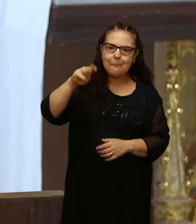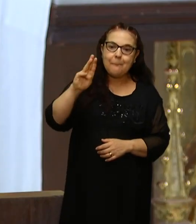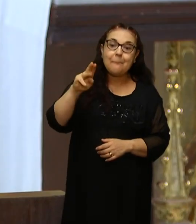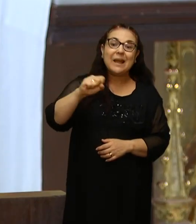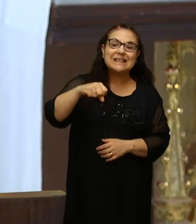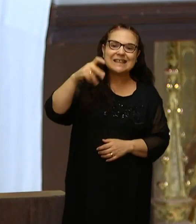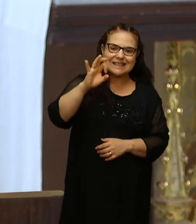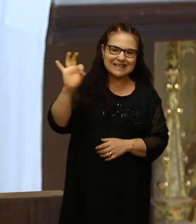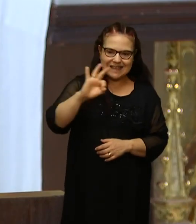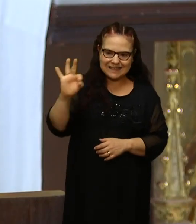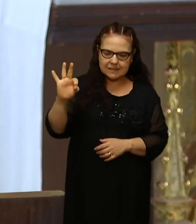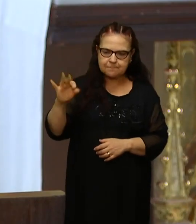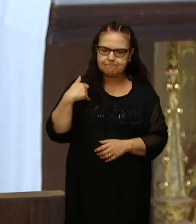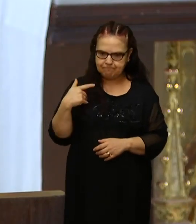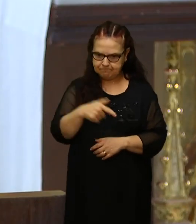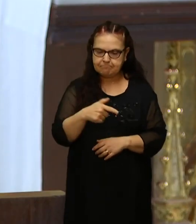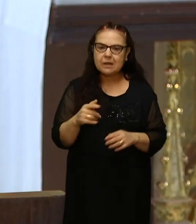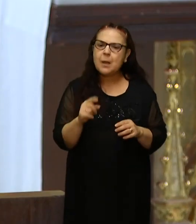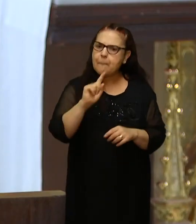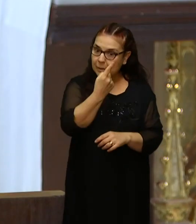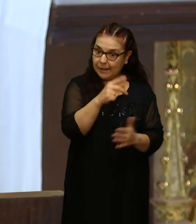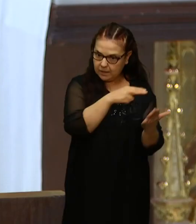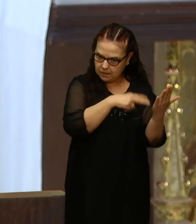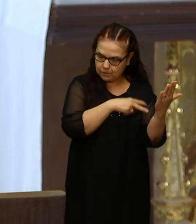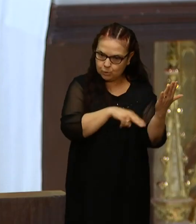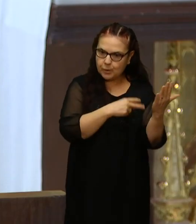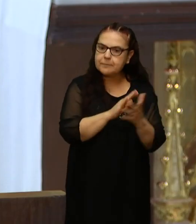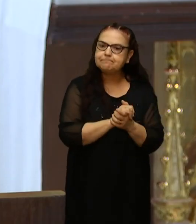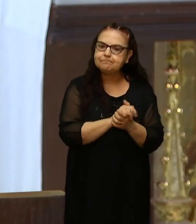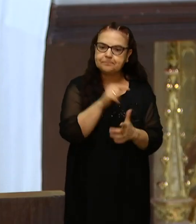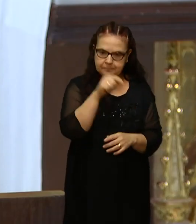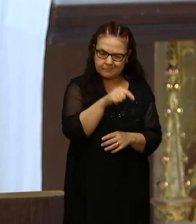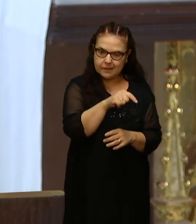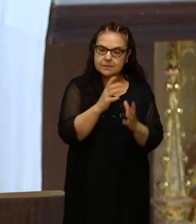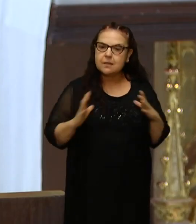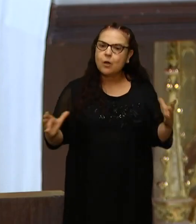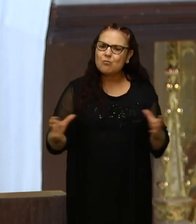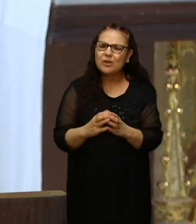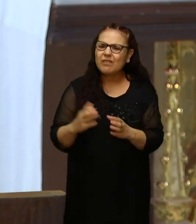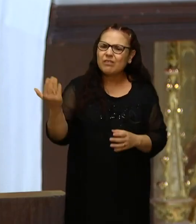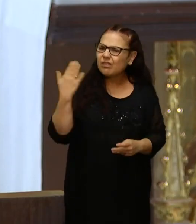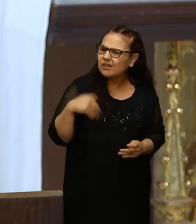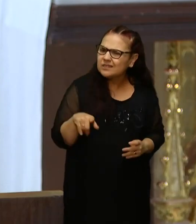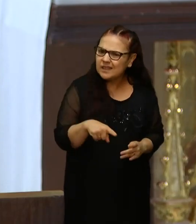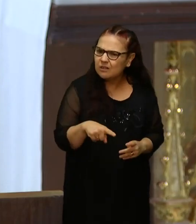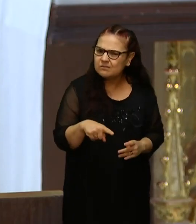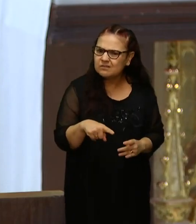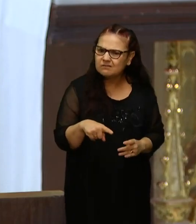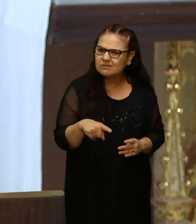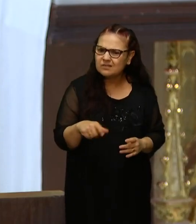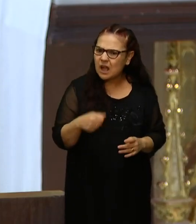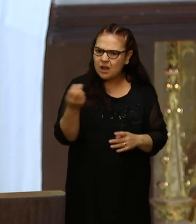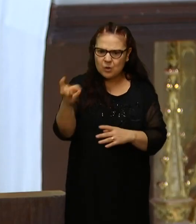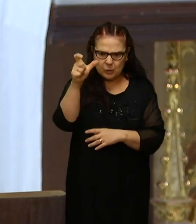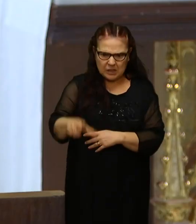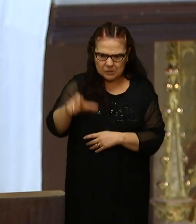hemos leído hoy como primera lectura, pues había en esta comunidad ya algunos que aspiraban a tener